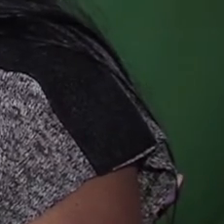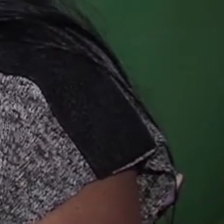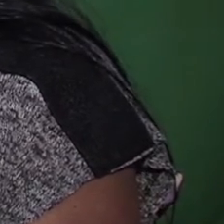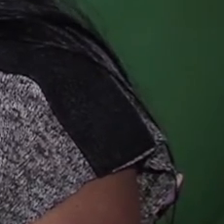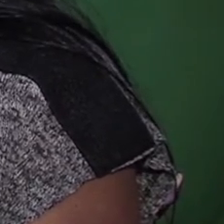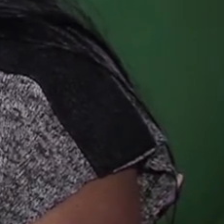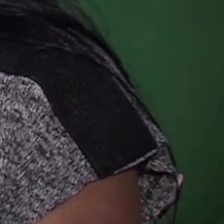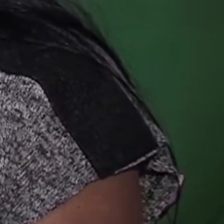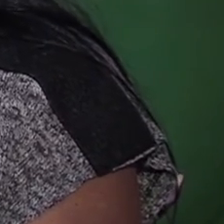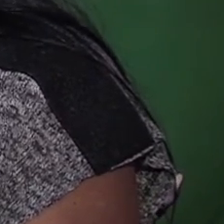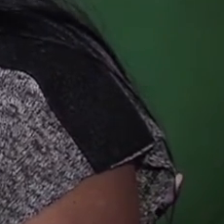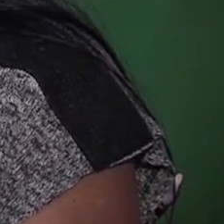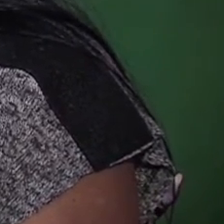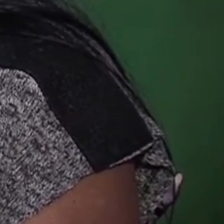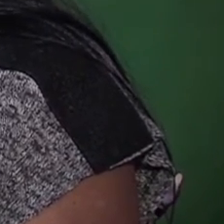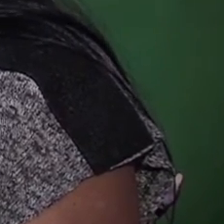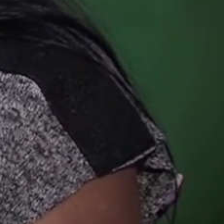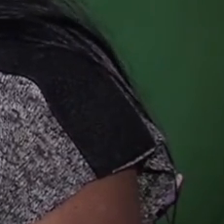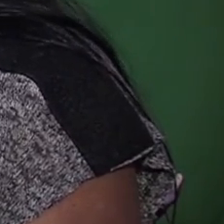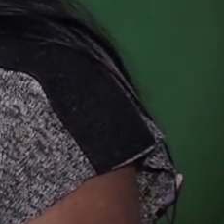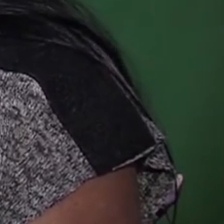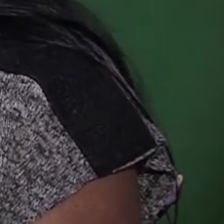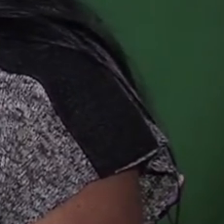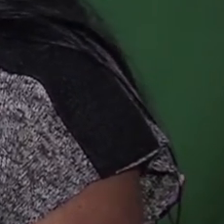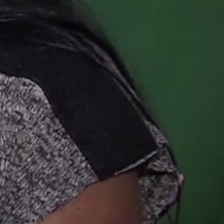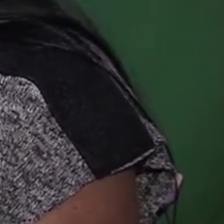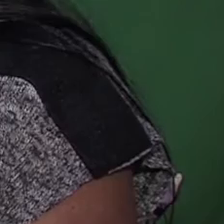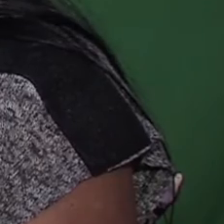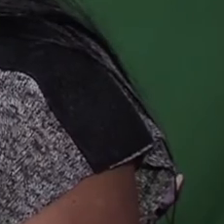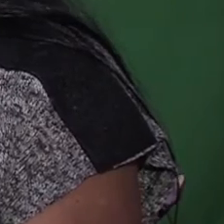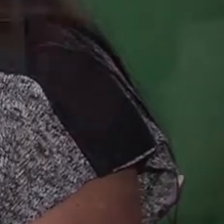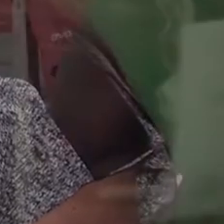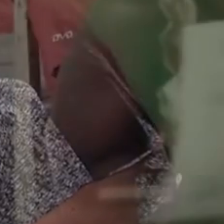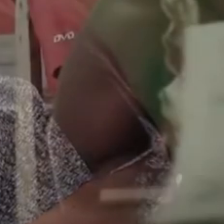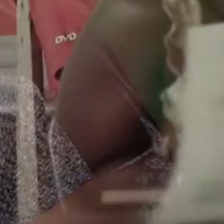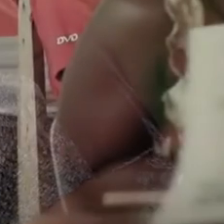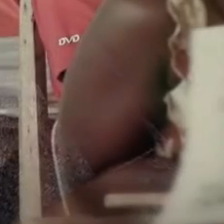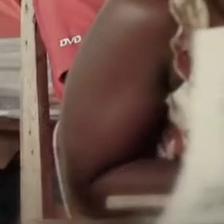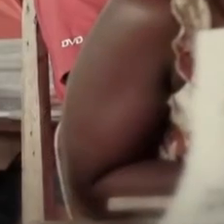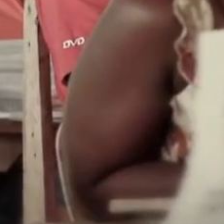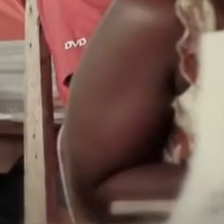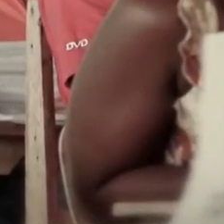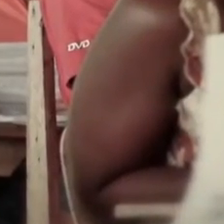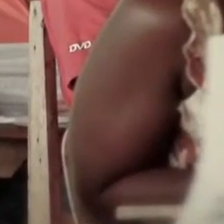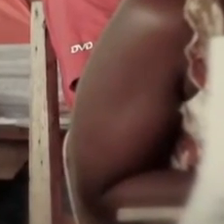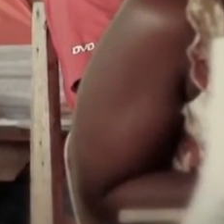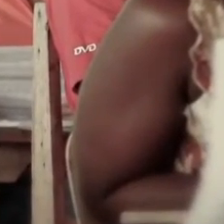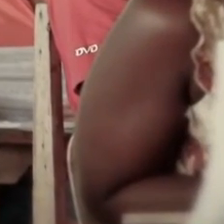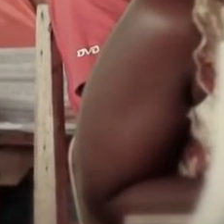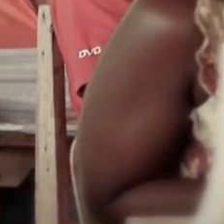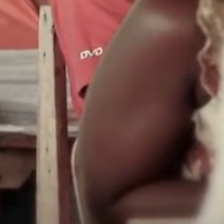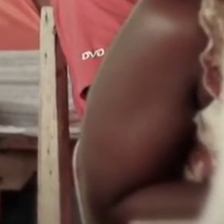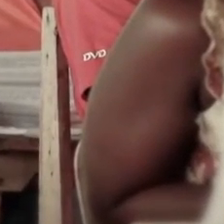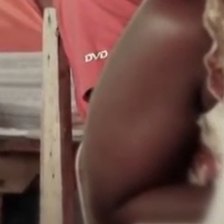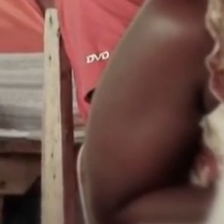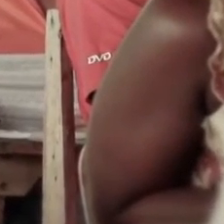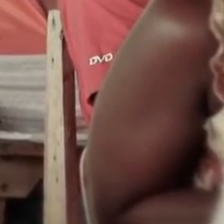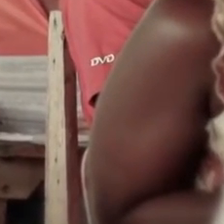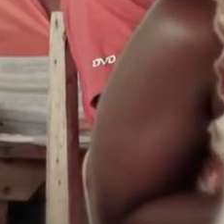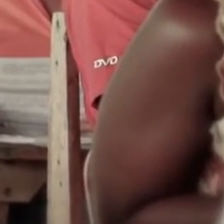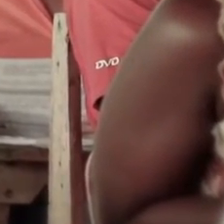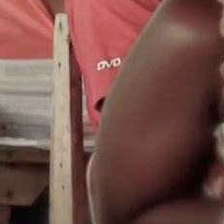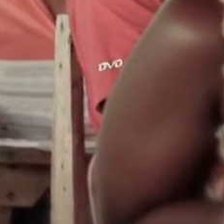del grupo en ese entonces le hierba una tarjetita de la fundación promotora del viento en una reunión de decimos